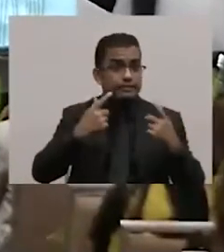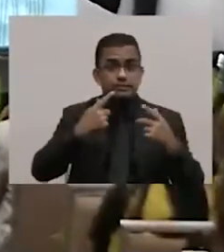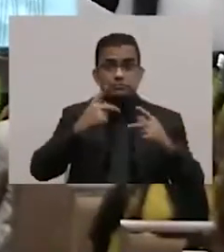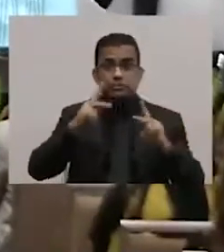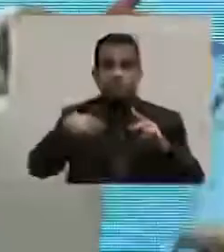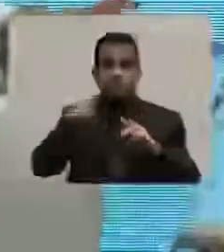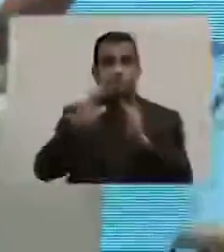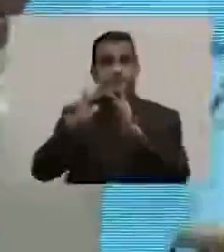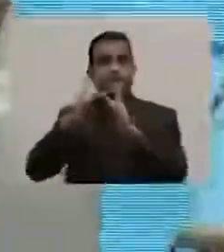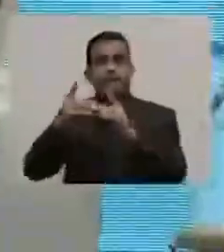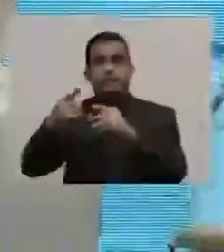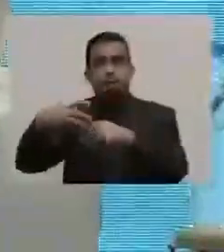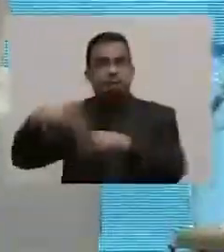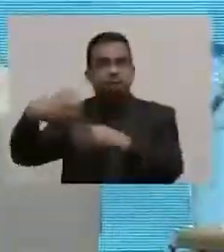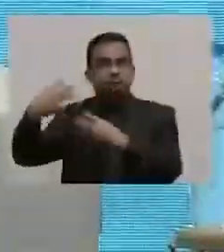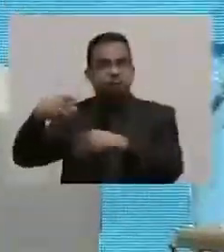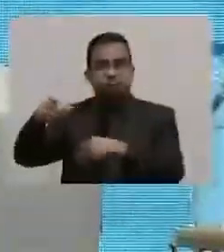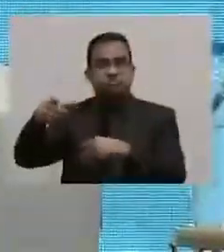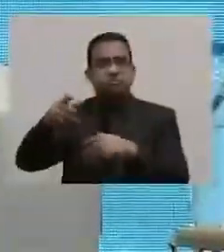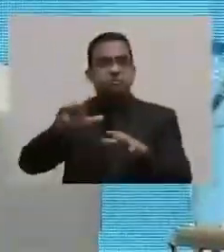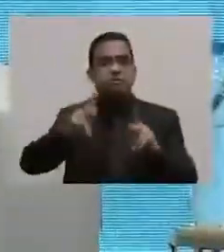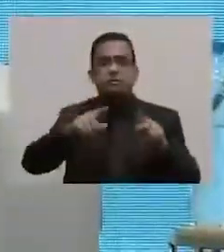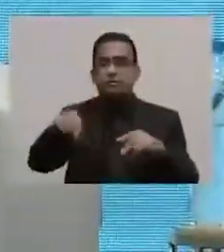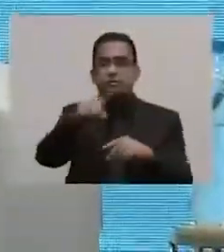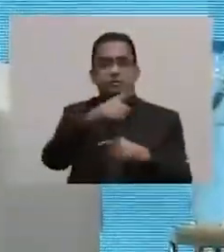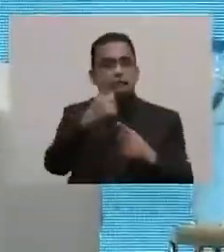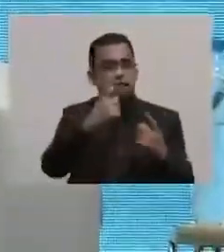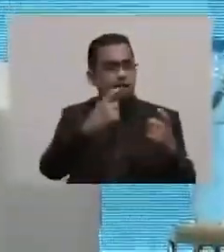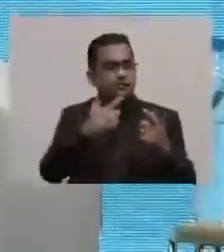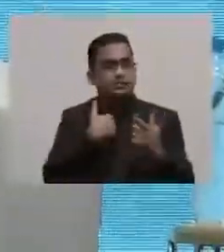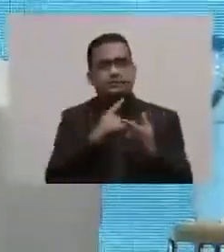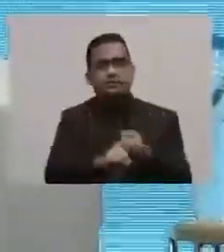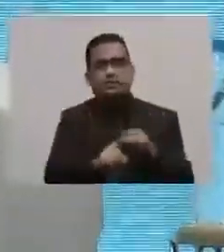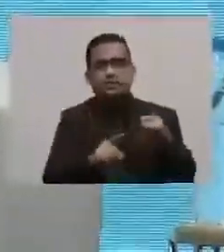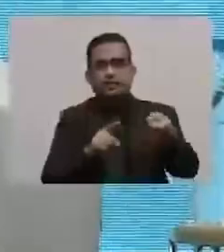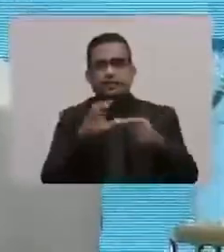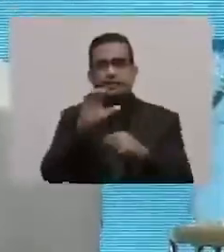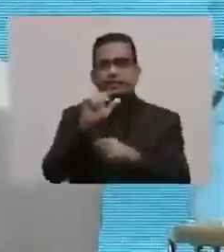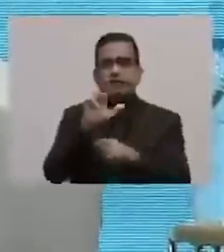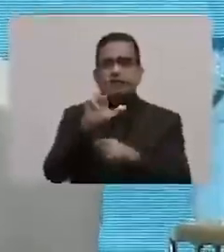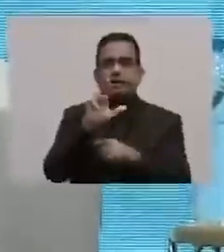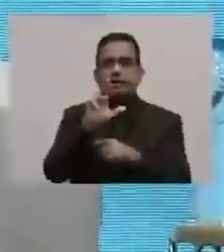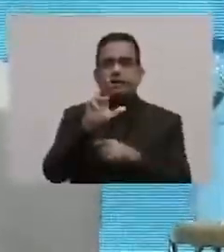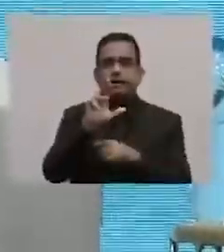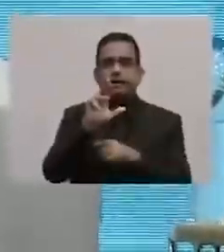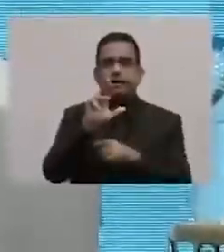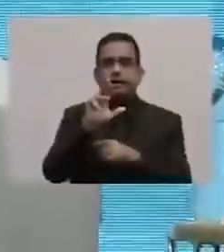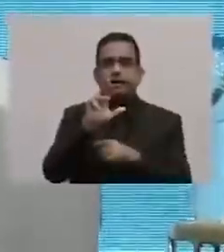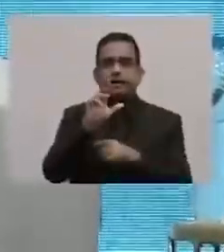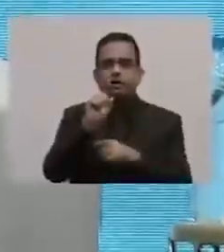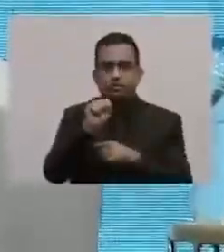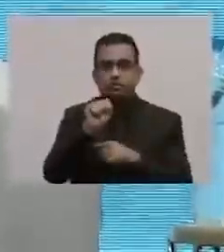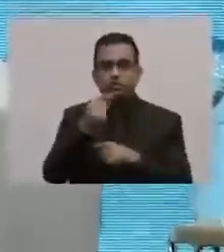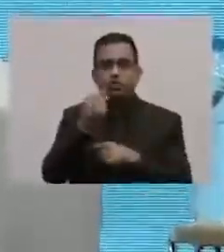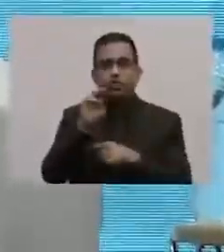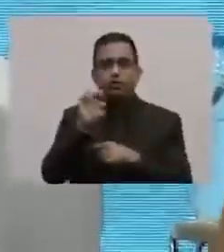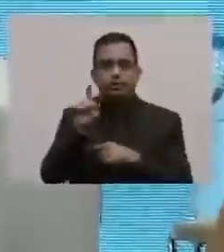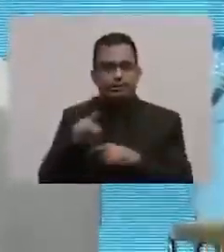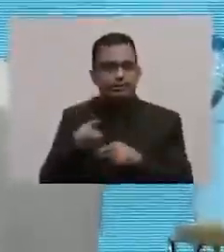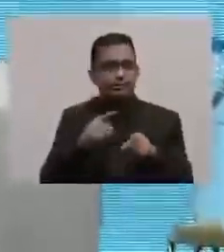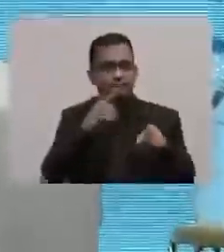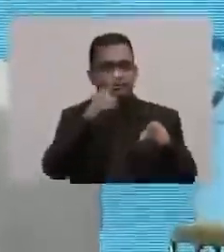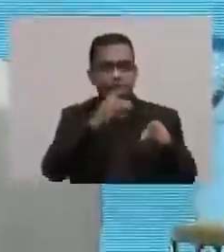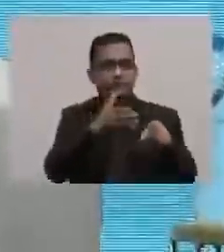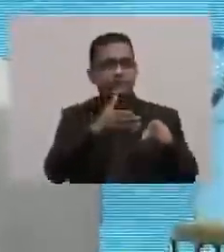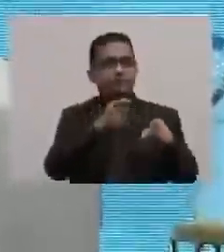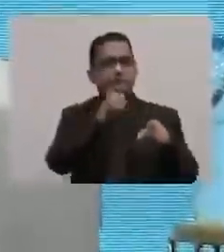Las redes están ardiendo, pero vamos a darle la oportunidad al compañero, amigo, Carlos Nina Gómez, que vino desde temprano. Por favor, el equipo